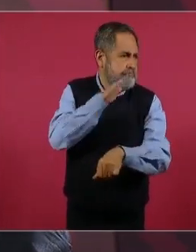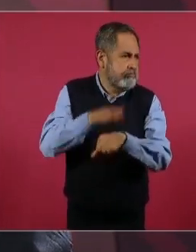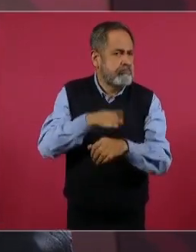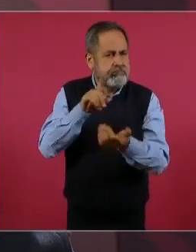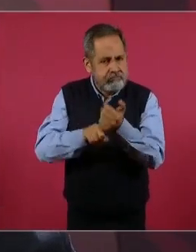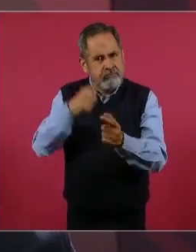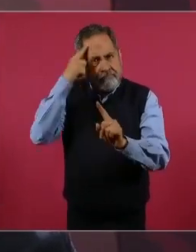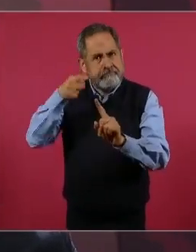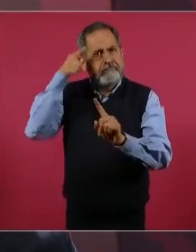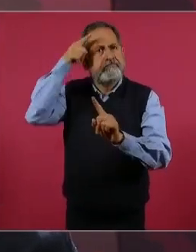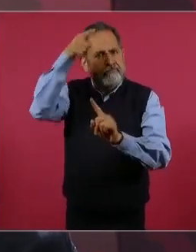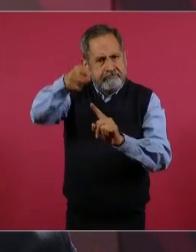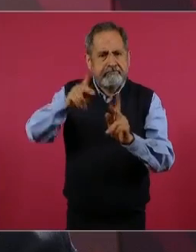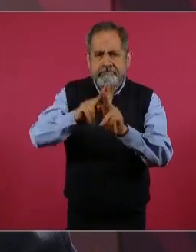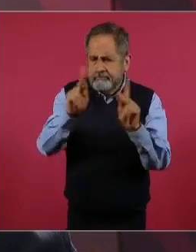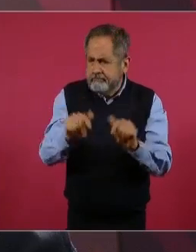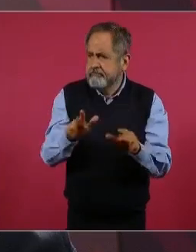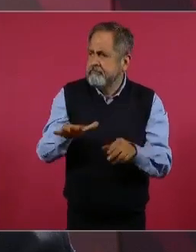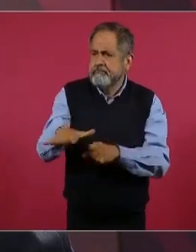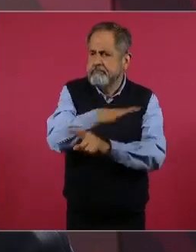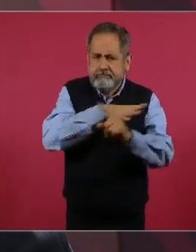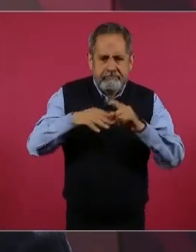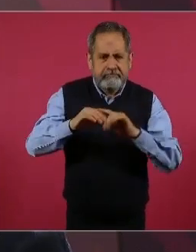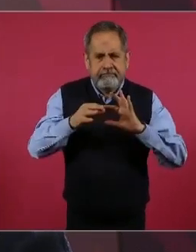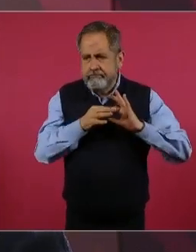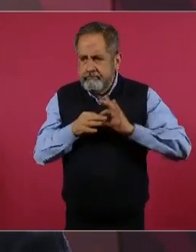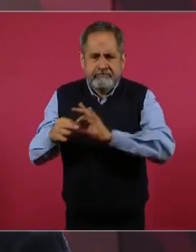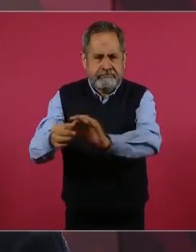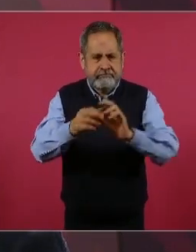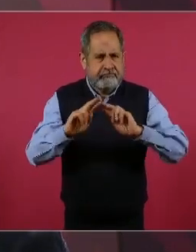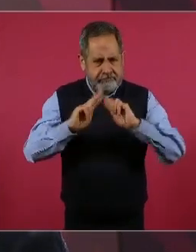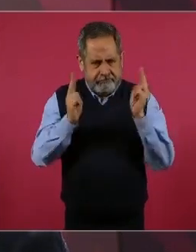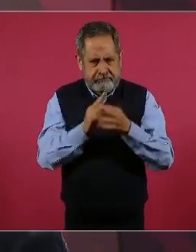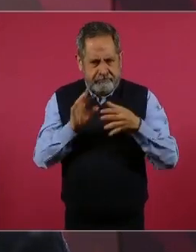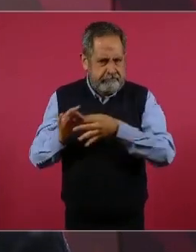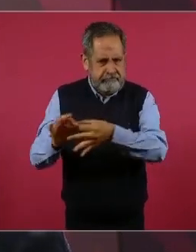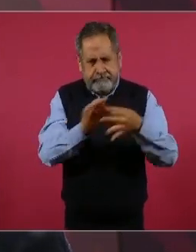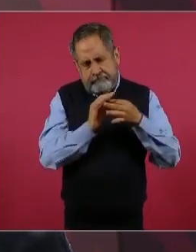en busca de la unidad